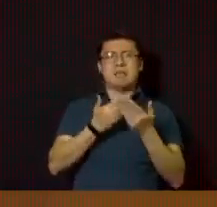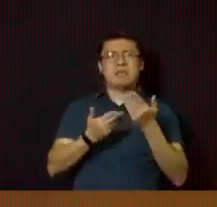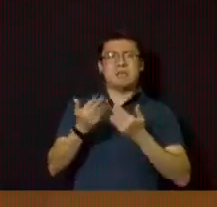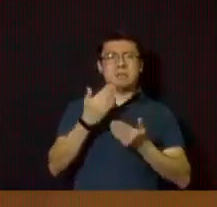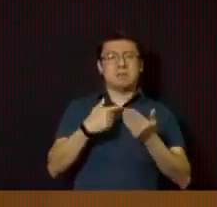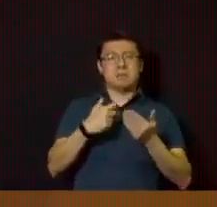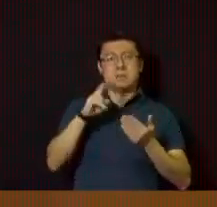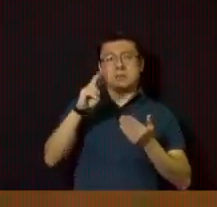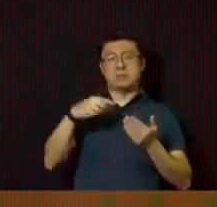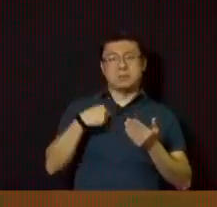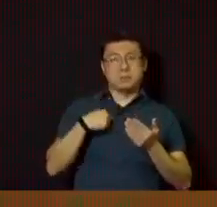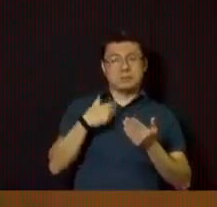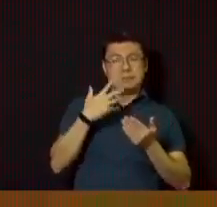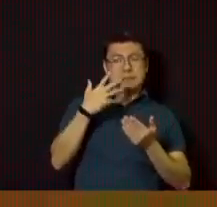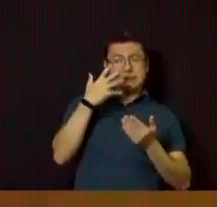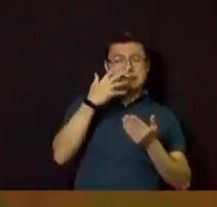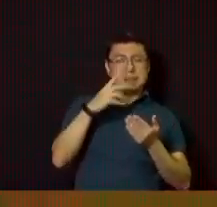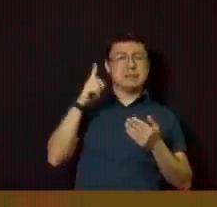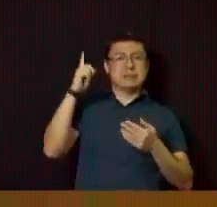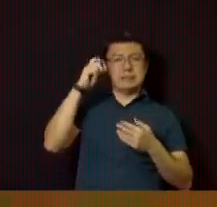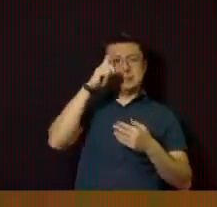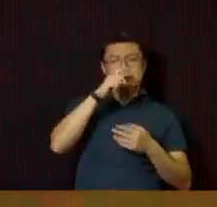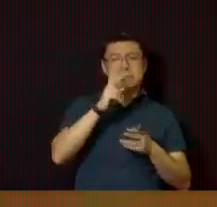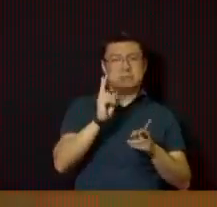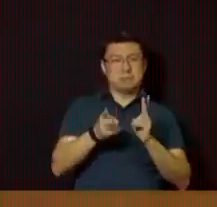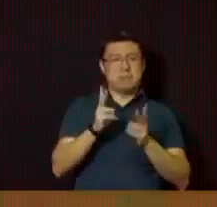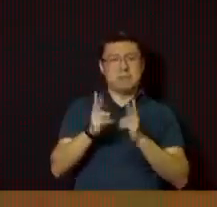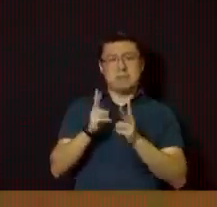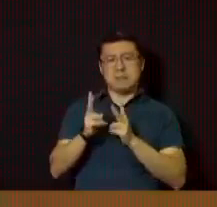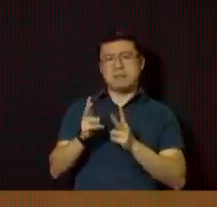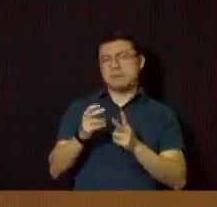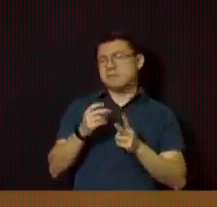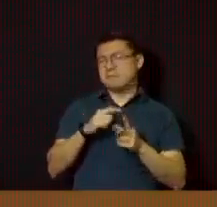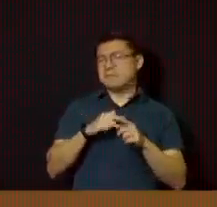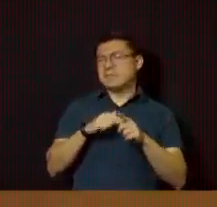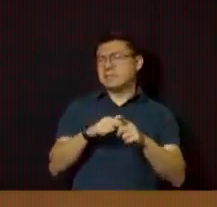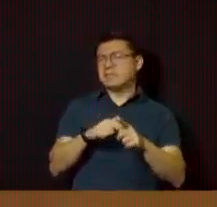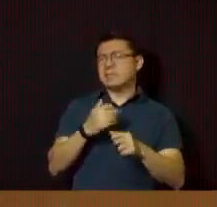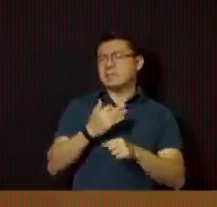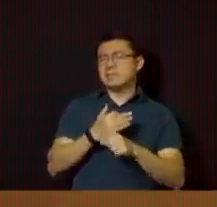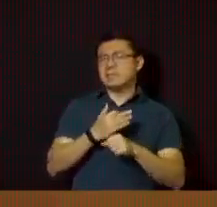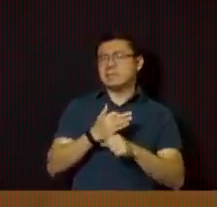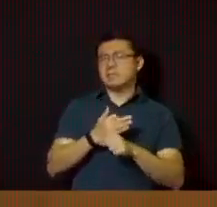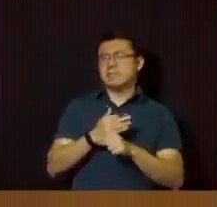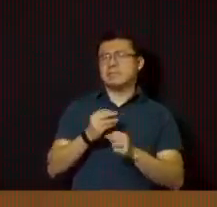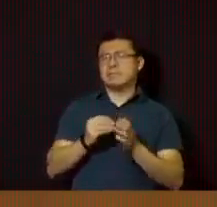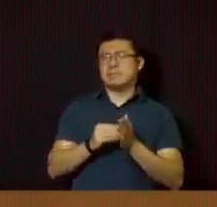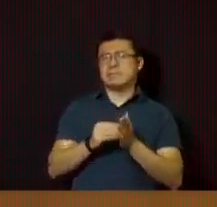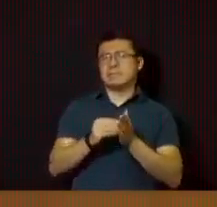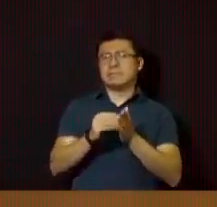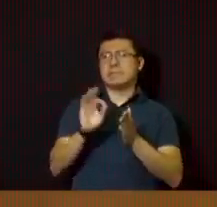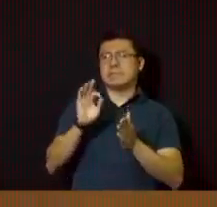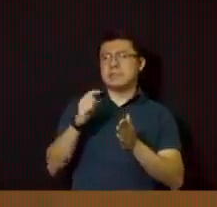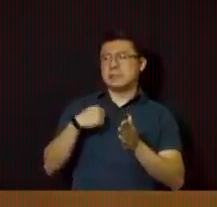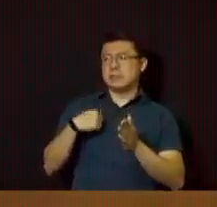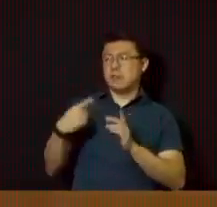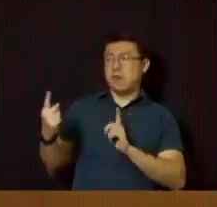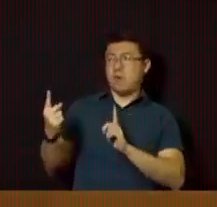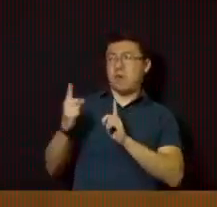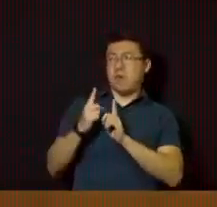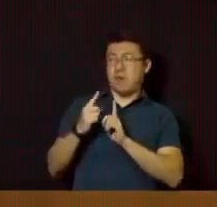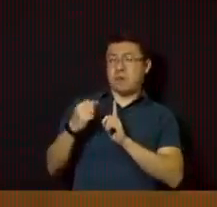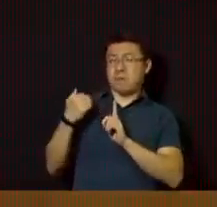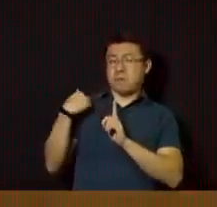tímido para hablar con las personas. O era tímido, bueno, también sigo siendo todavía porque si no me habla alguien, a mí me cuesta trabajo